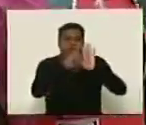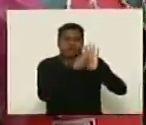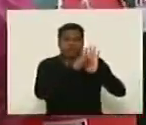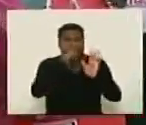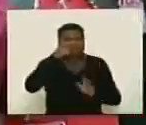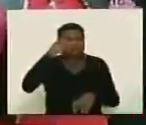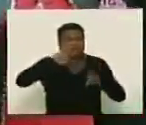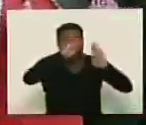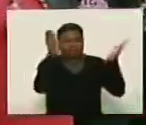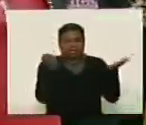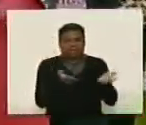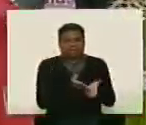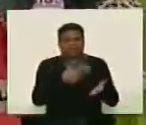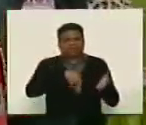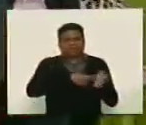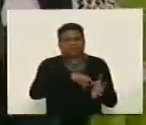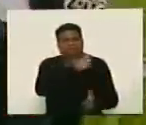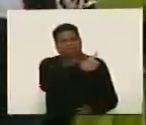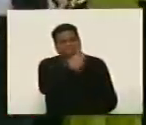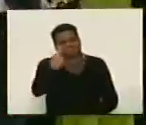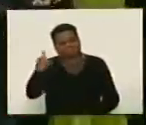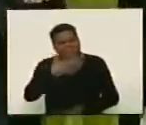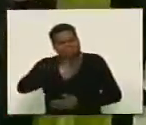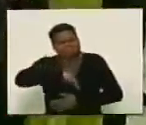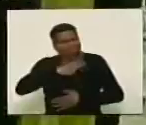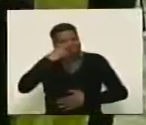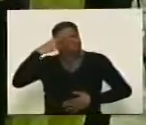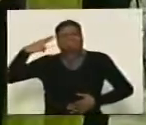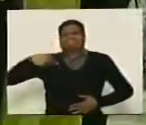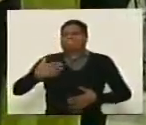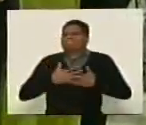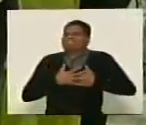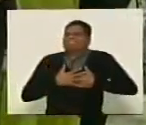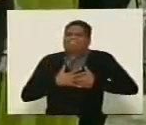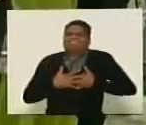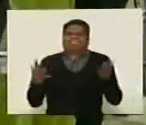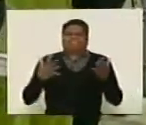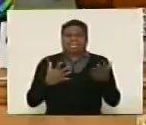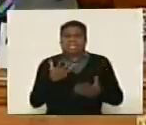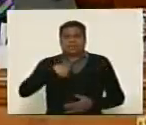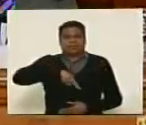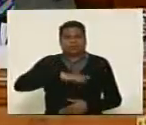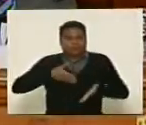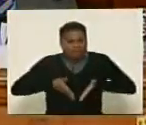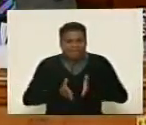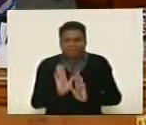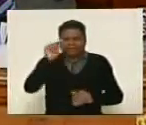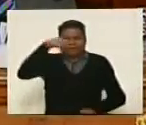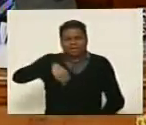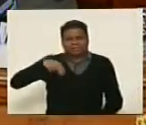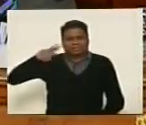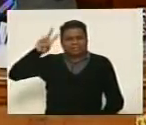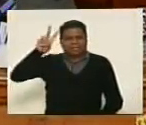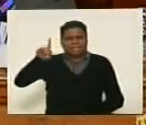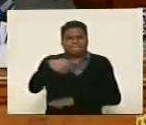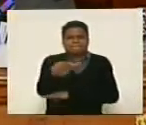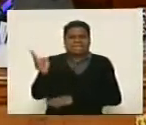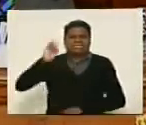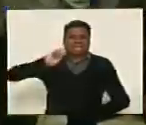pueblos del mundo. Cada día más orgullosos y más orgullosas de haber nacido en esta patria de Bolívar.